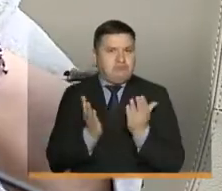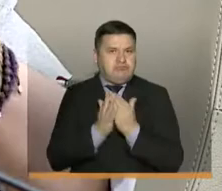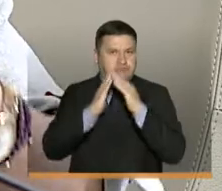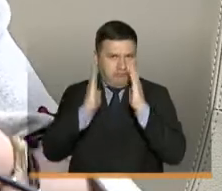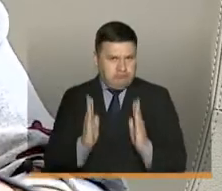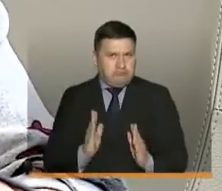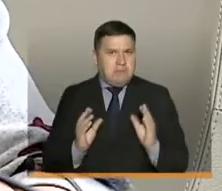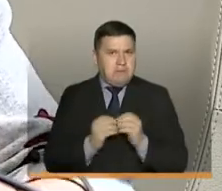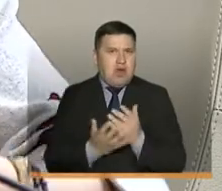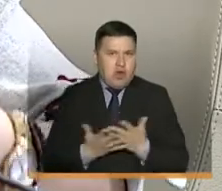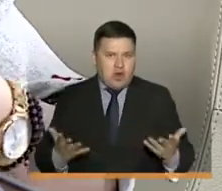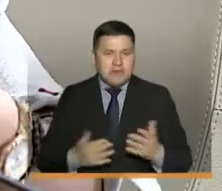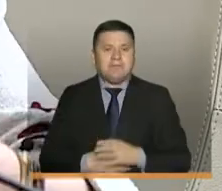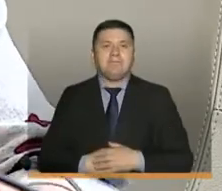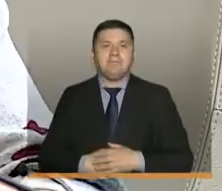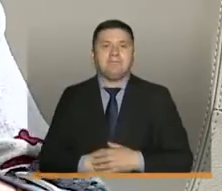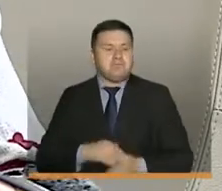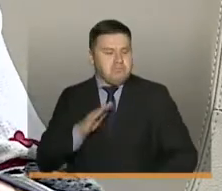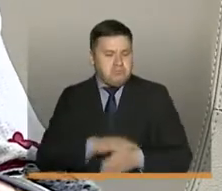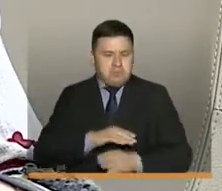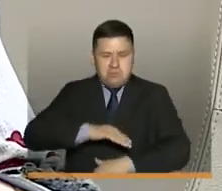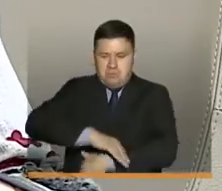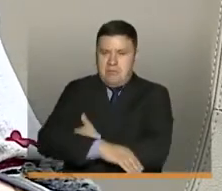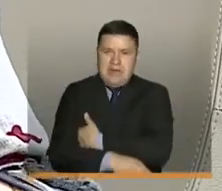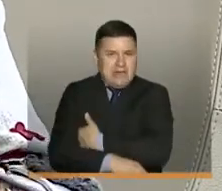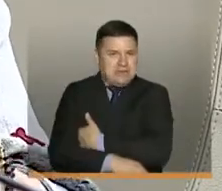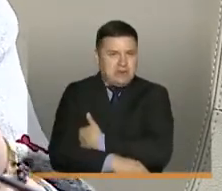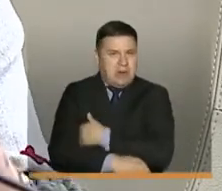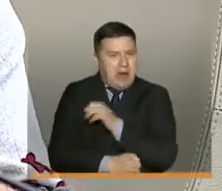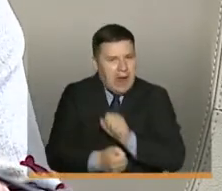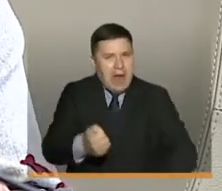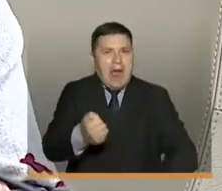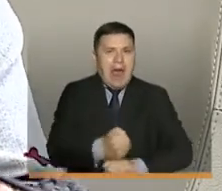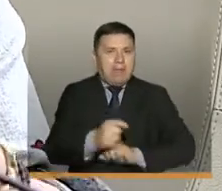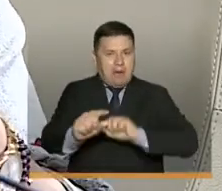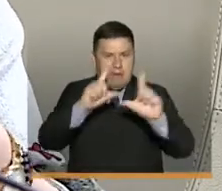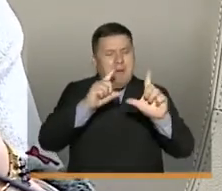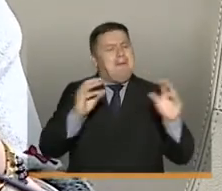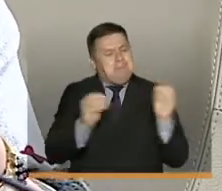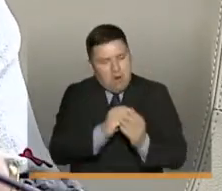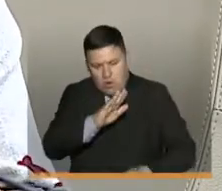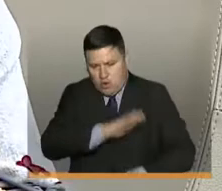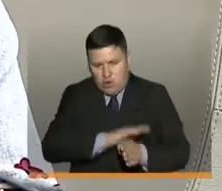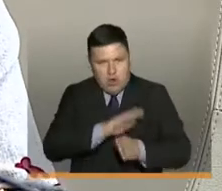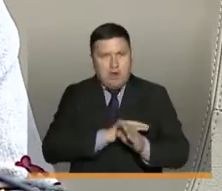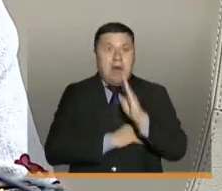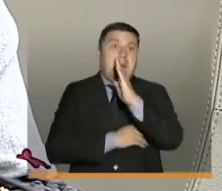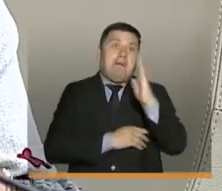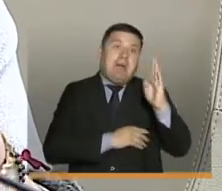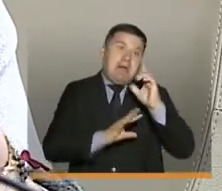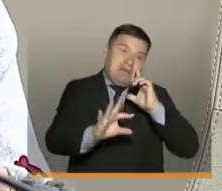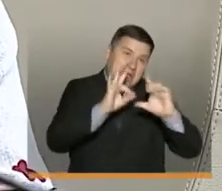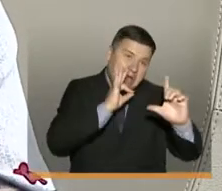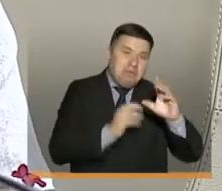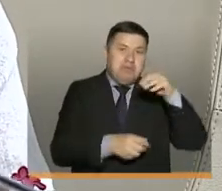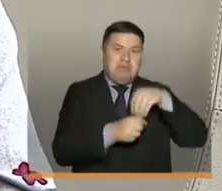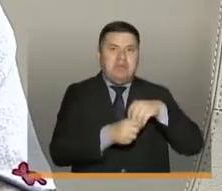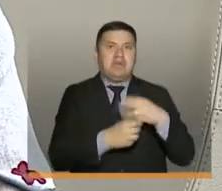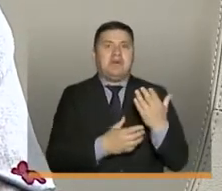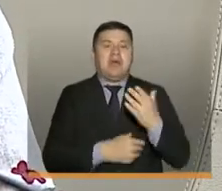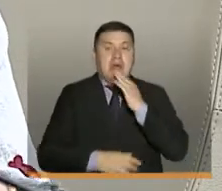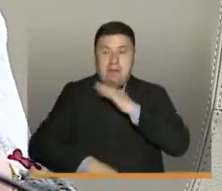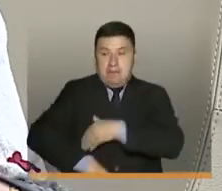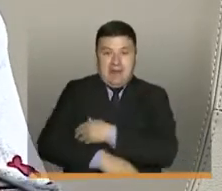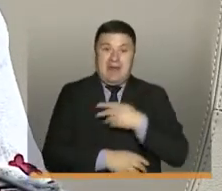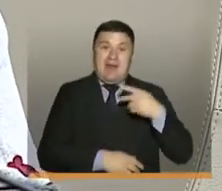casa con más elementos. Sigue el ministerio reforzando no solamente su plataforma, la biblioteca digital, la entrega con la